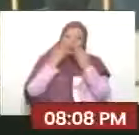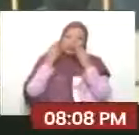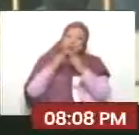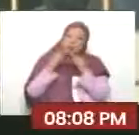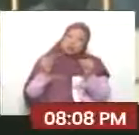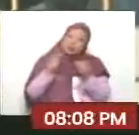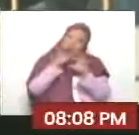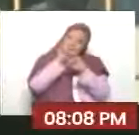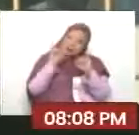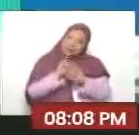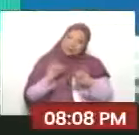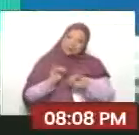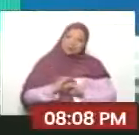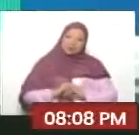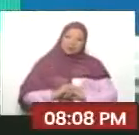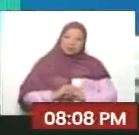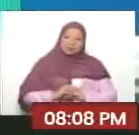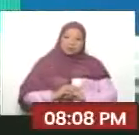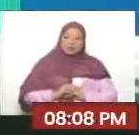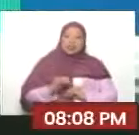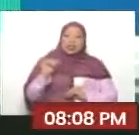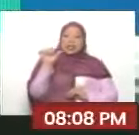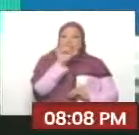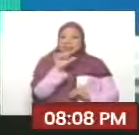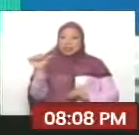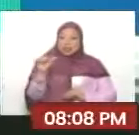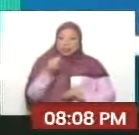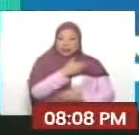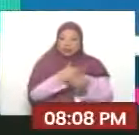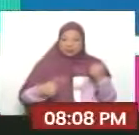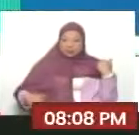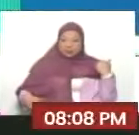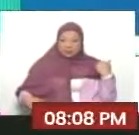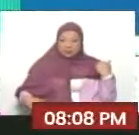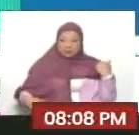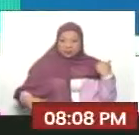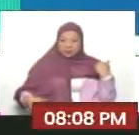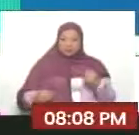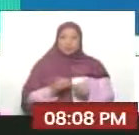Bueno, semana presidencial, mira.